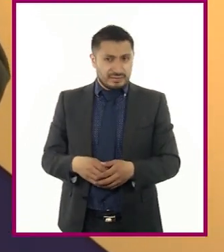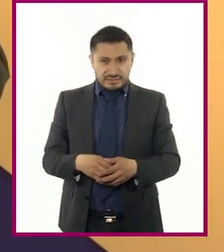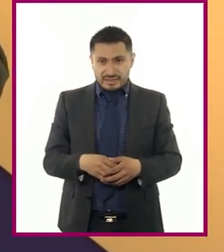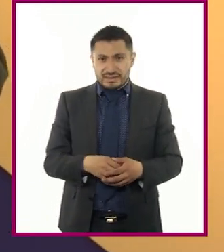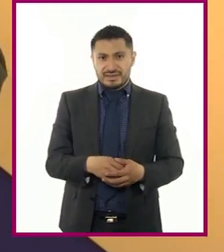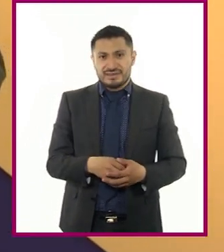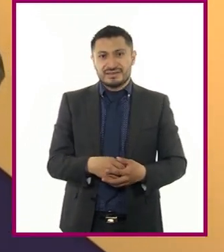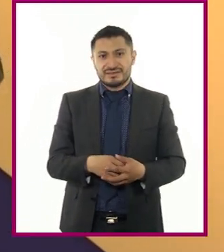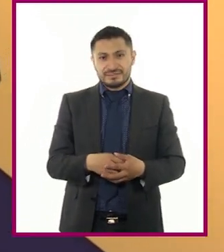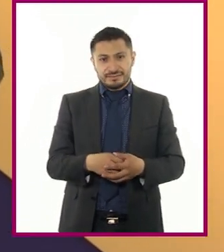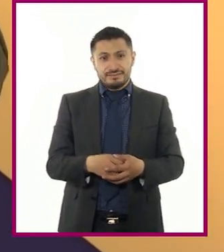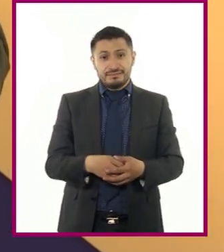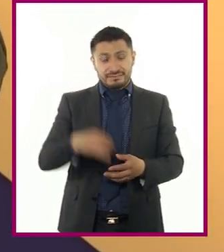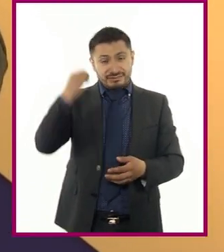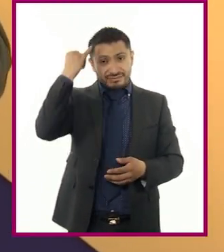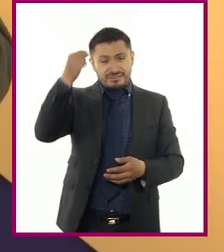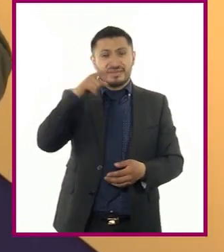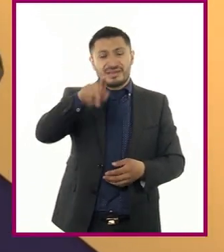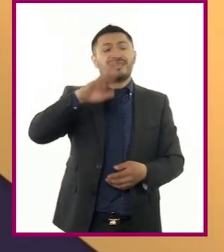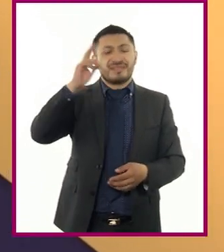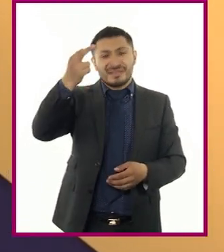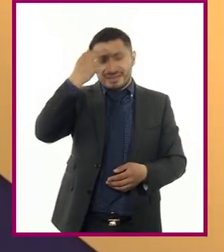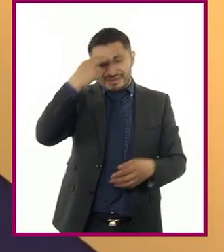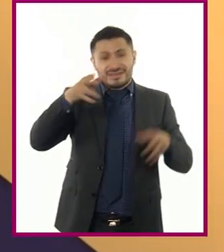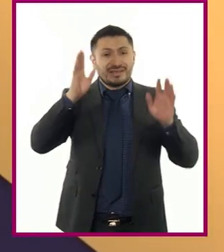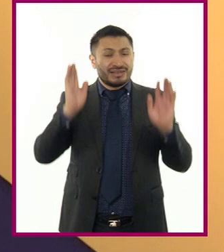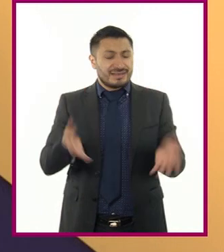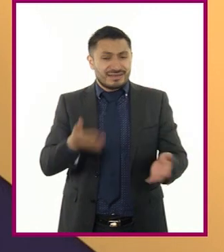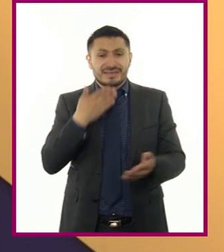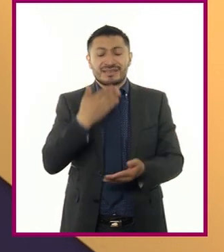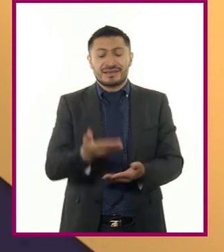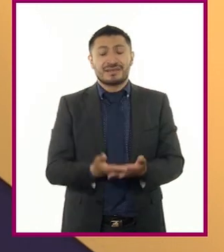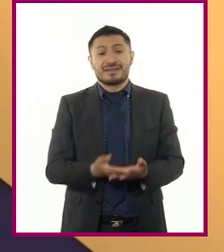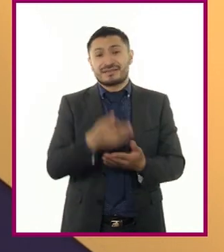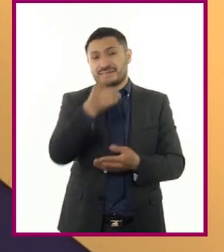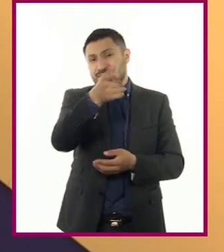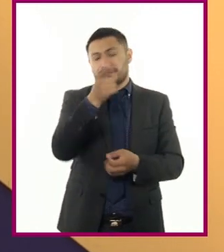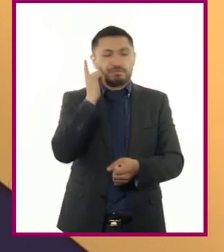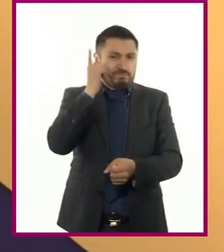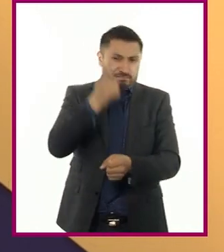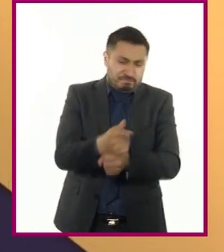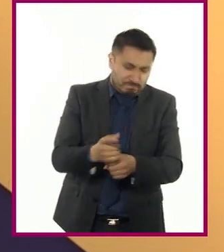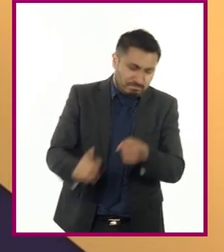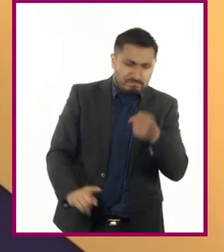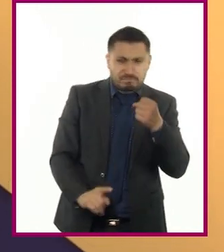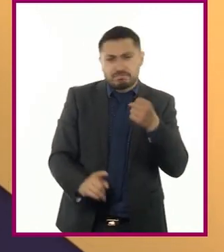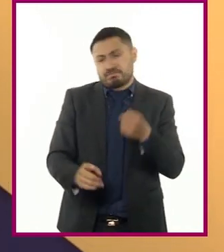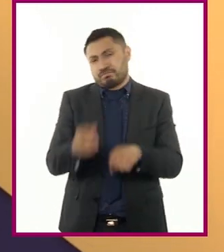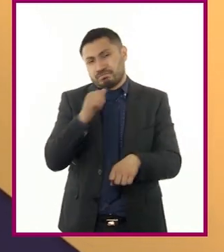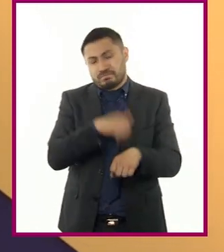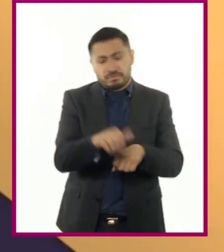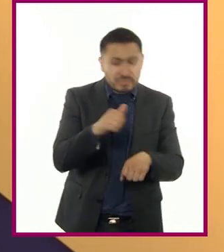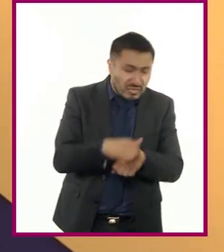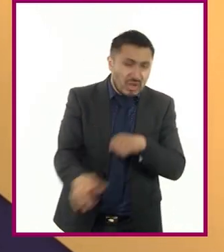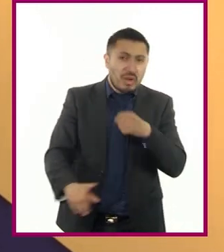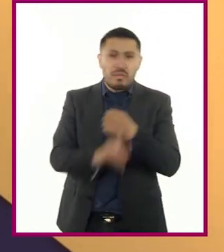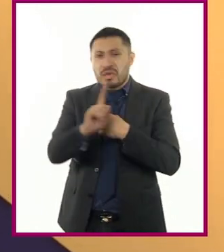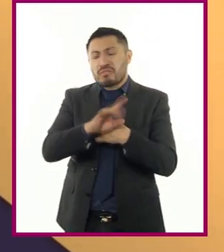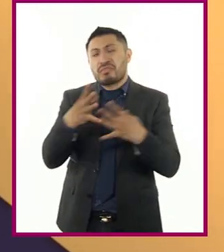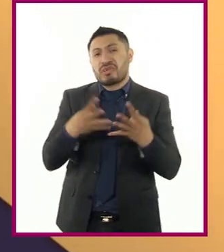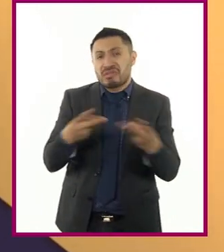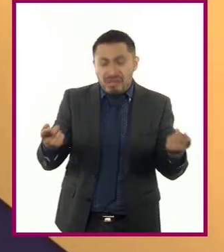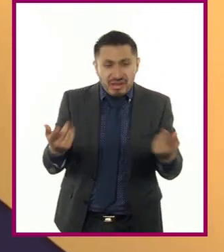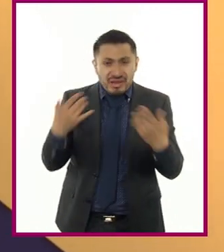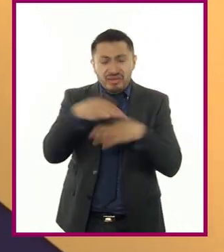Con las ideas que han recuperado, ya cuentan con lo necesario para poder identificar, analizar y resolver